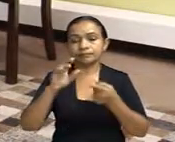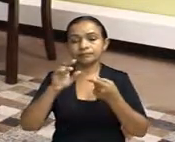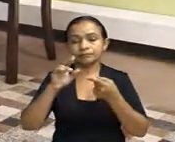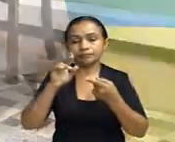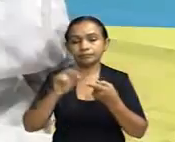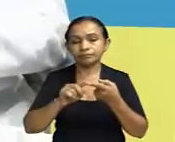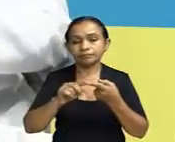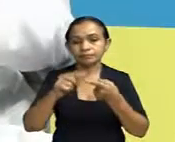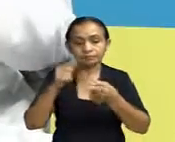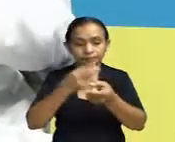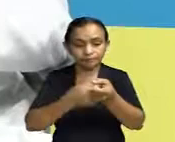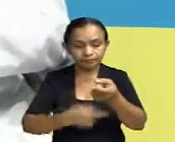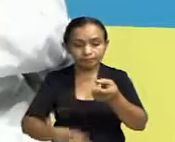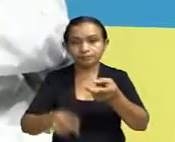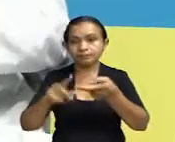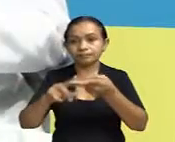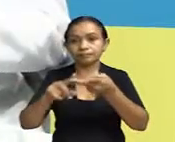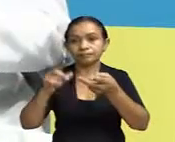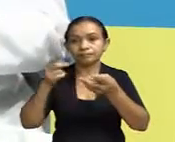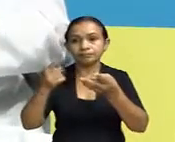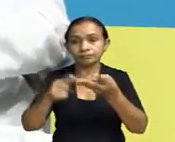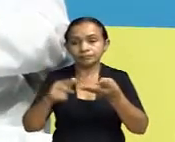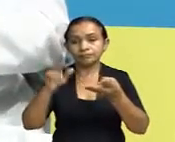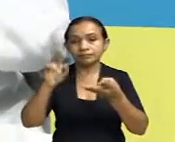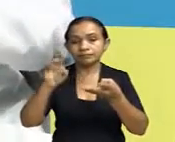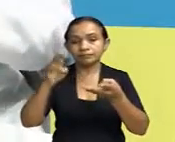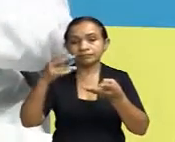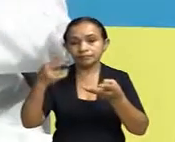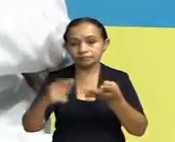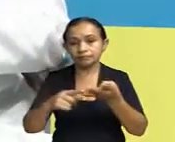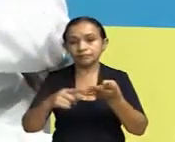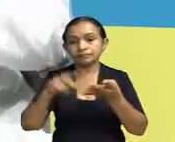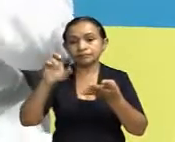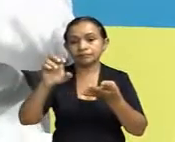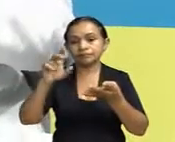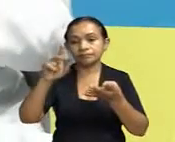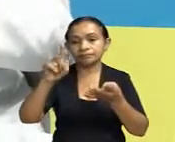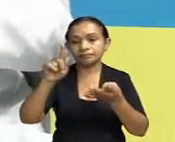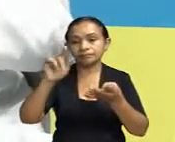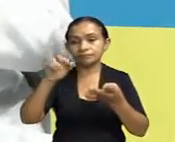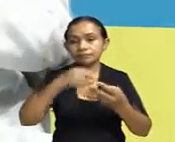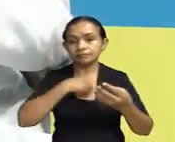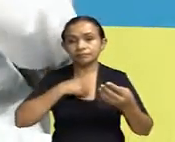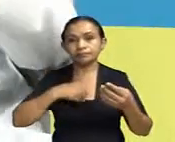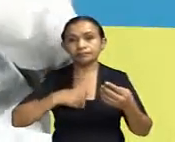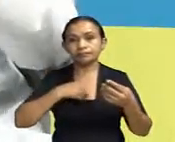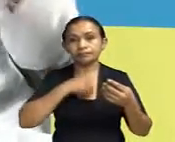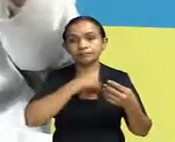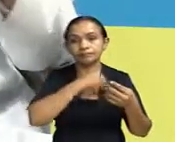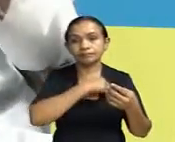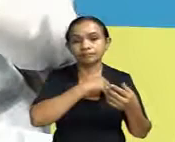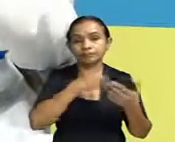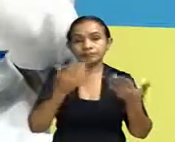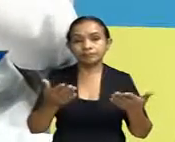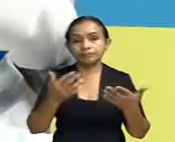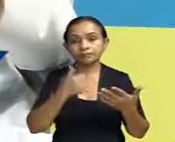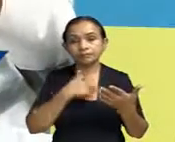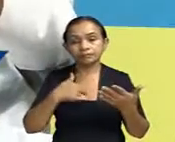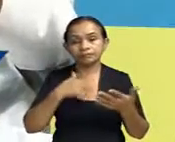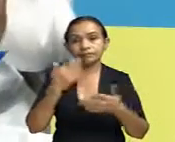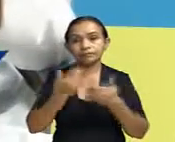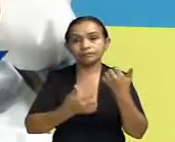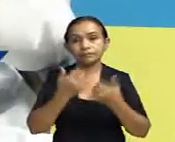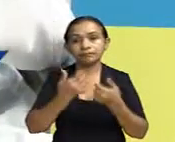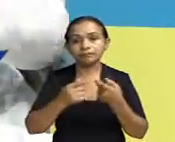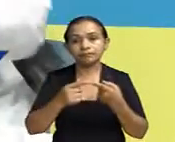lipídico, glucosa, creatinina, VHC, perfil hepático, electrocardiograma. Y si se haya ya alguna alteración en